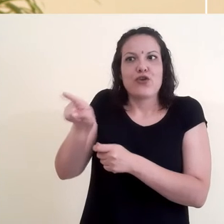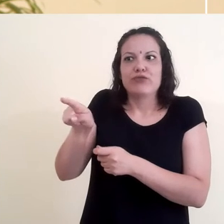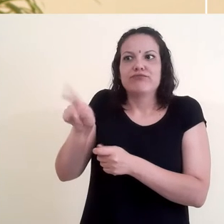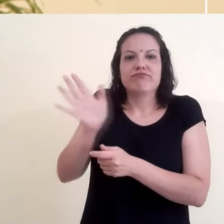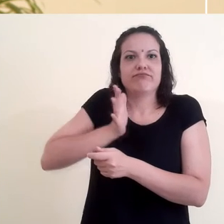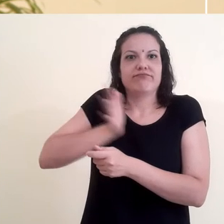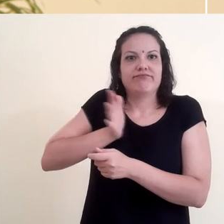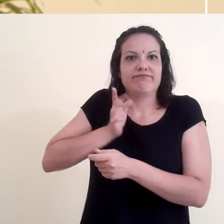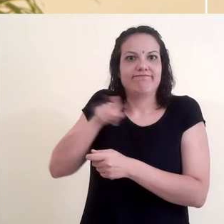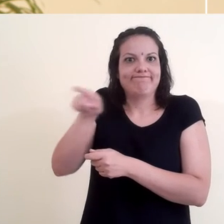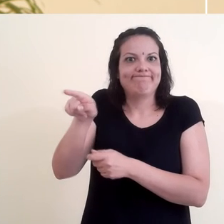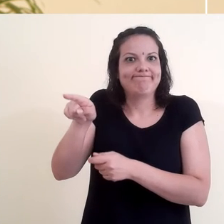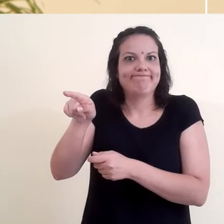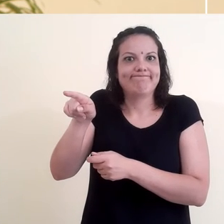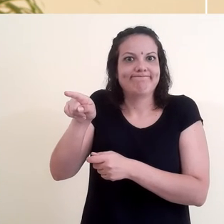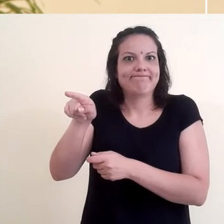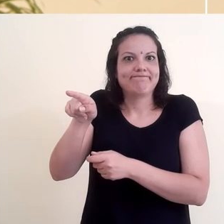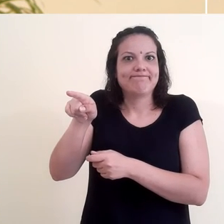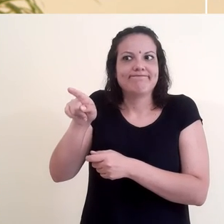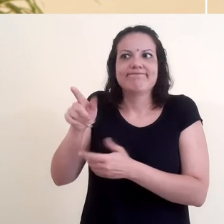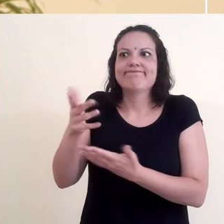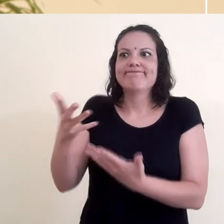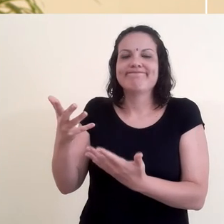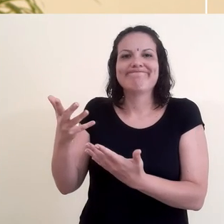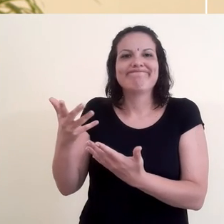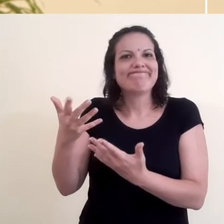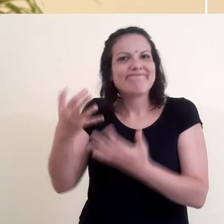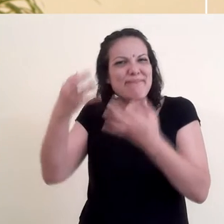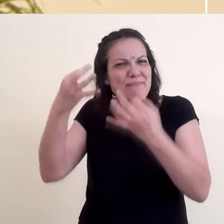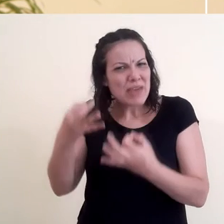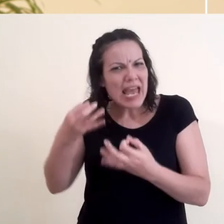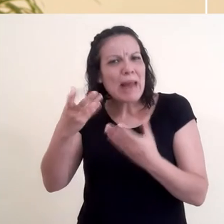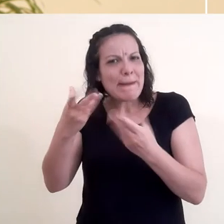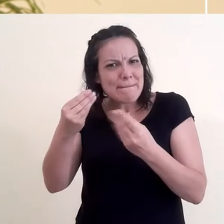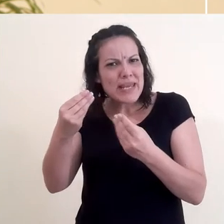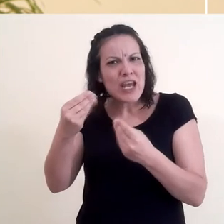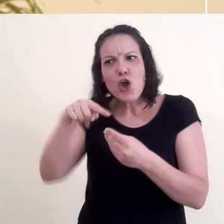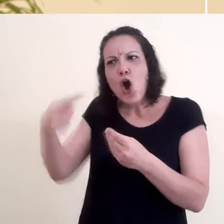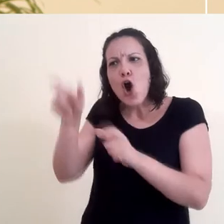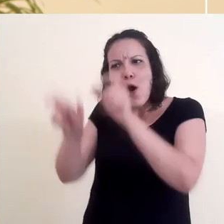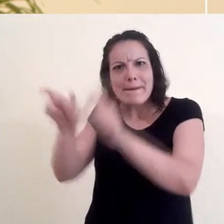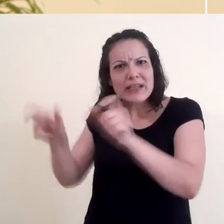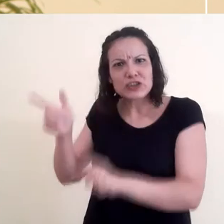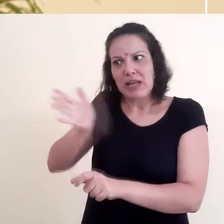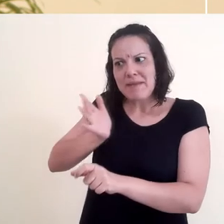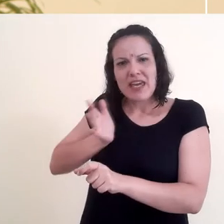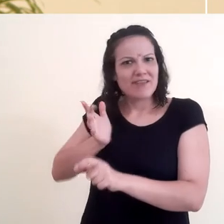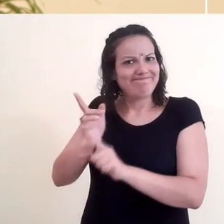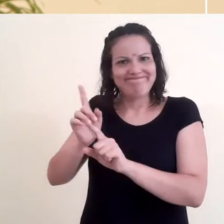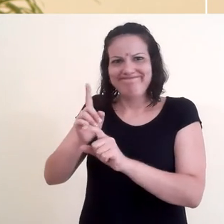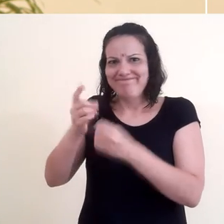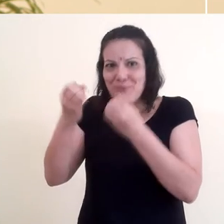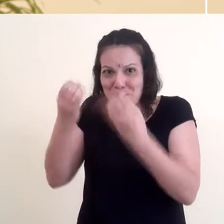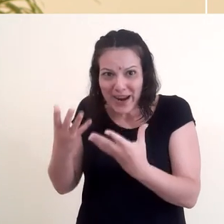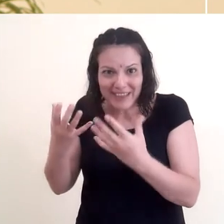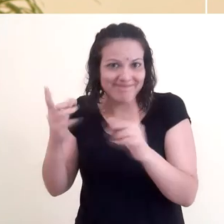lo que sí se puede considerar como un miedo que no fue bueno que se pudiera desarrollar o que se hubiera desarrollado,